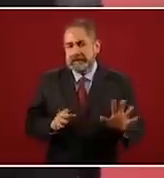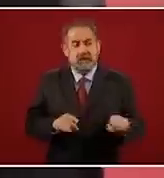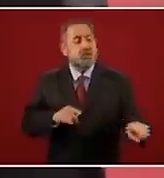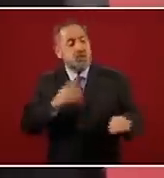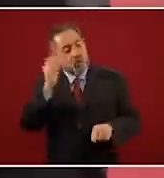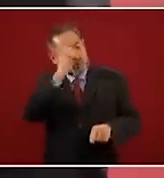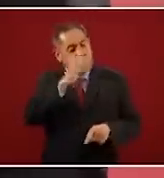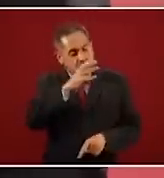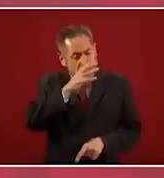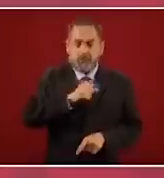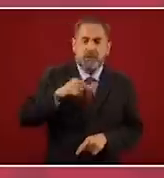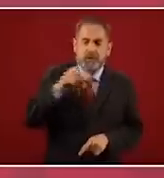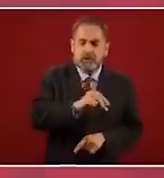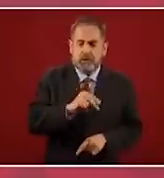opinar